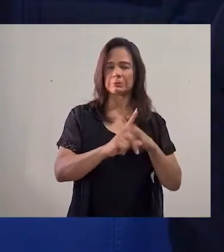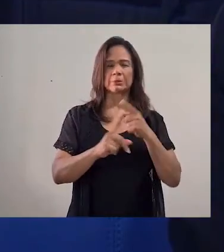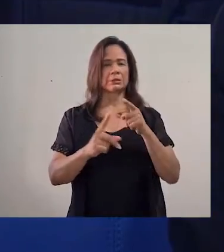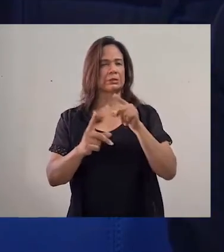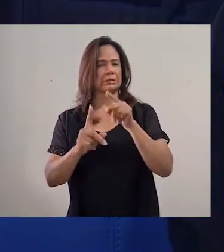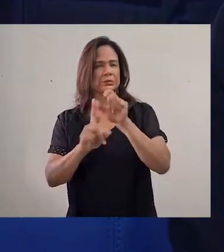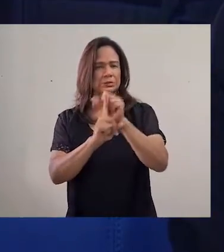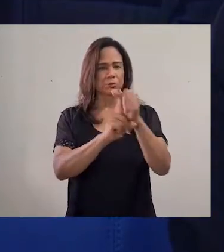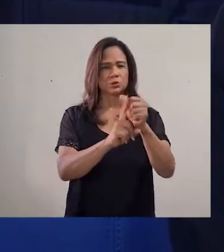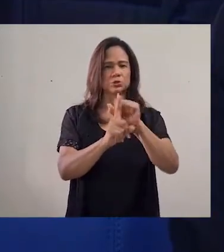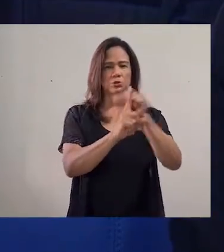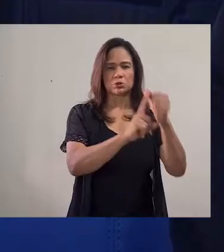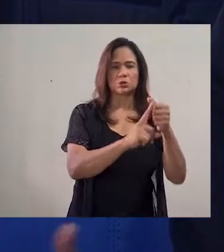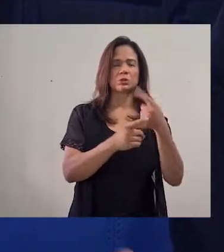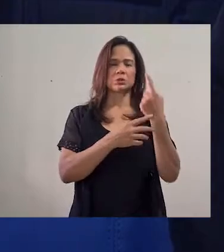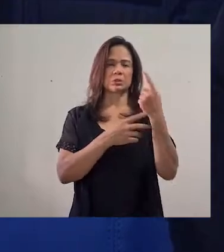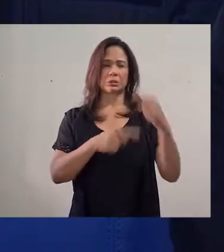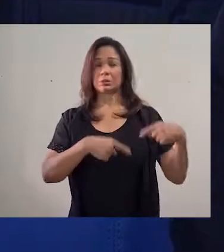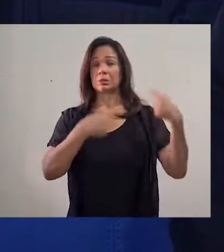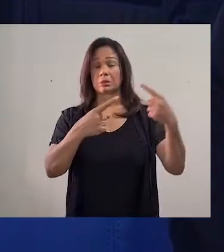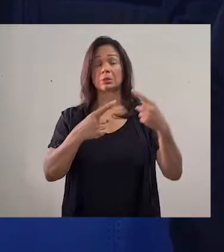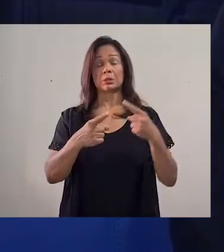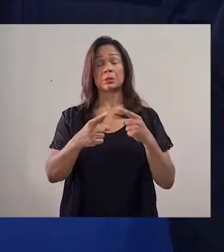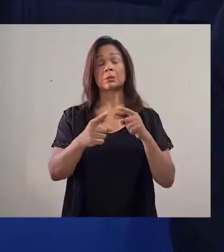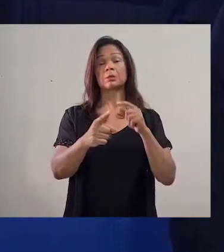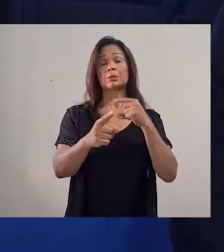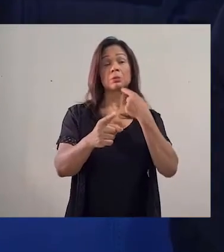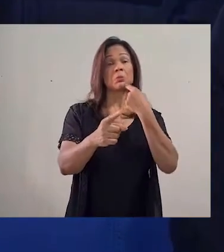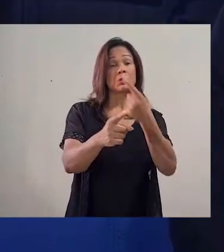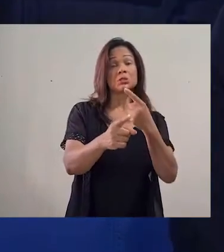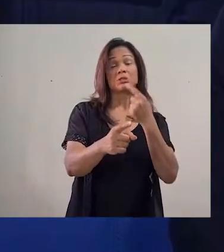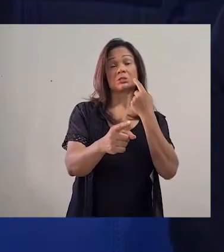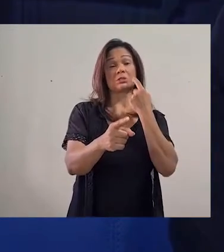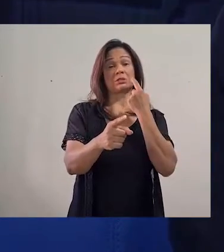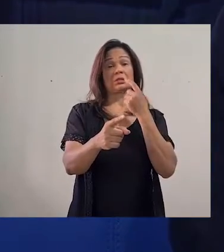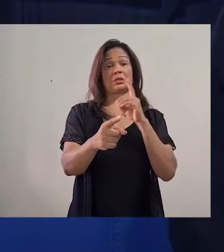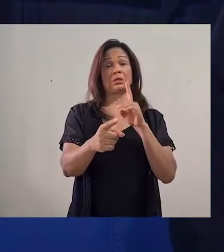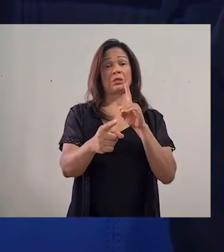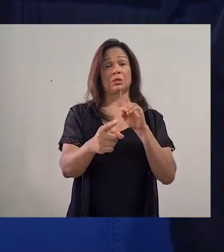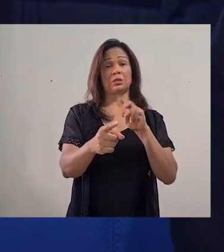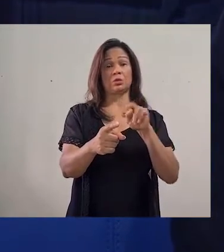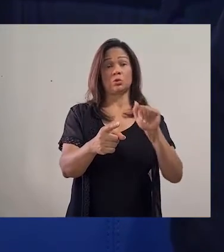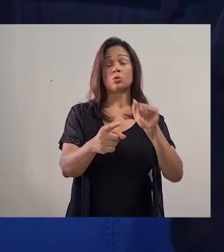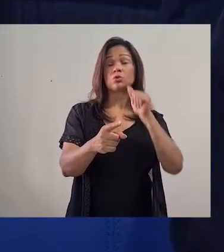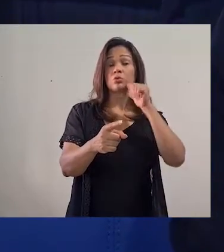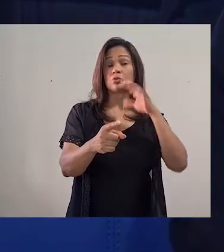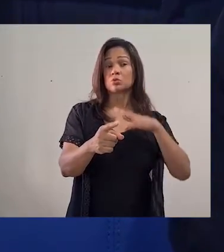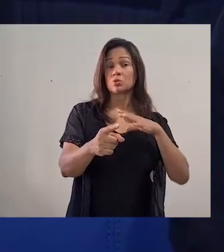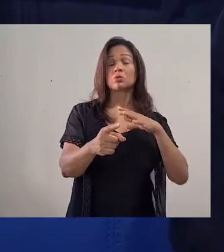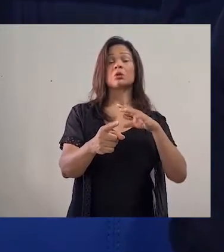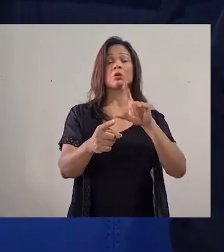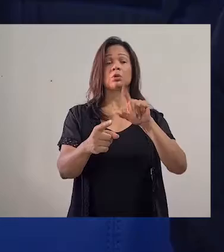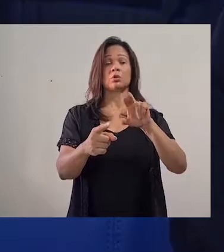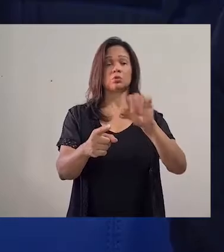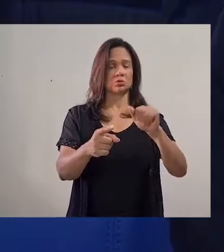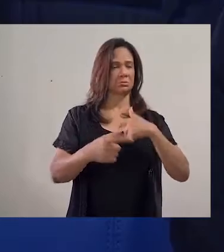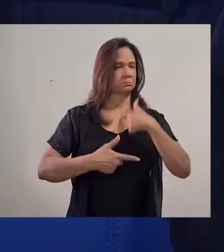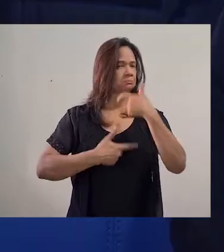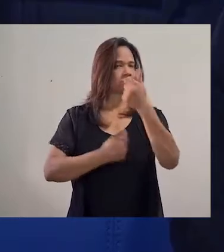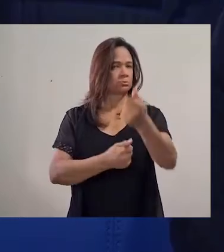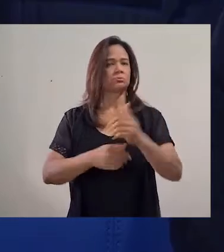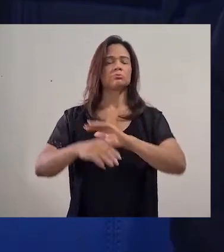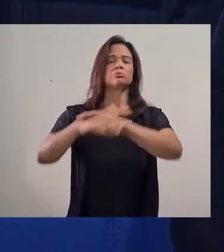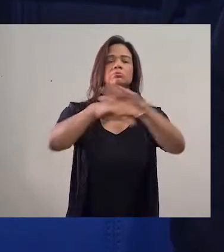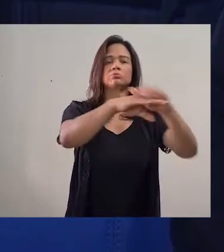retos a nivel nacional, deudas sociales pendientes, como dice doña Lucía, pero mucha disposición e